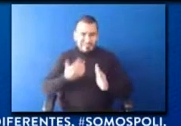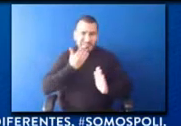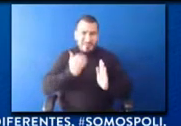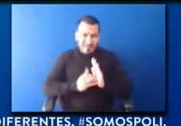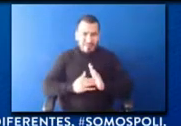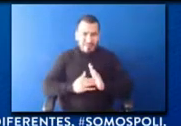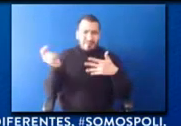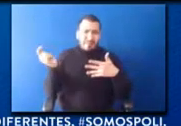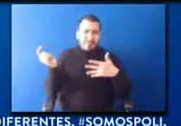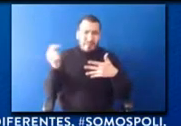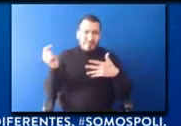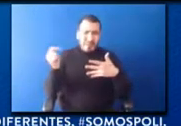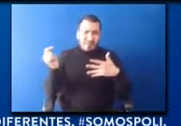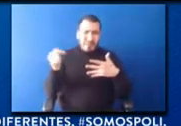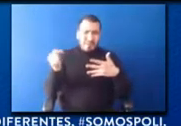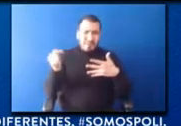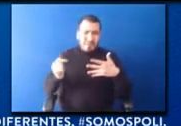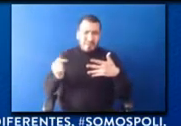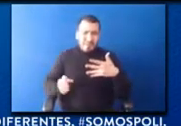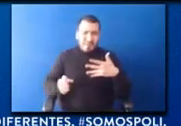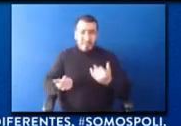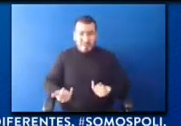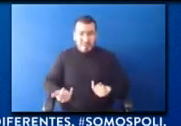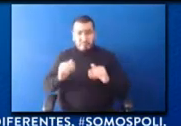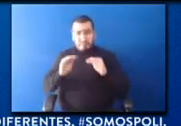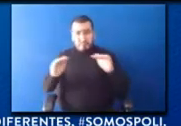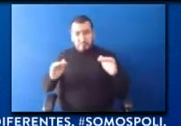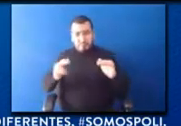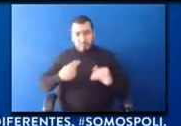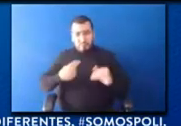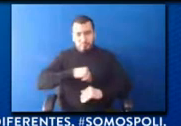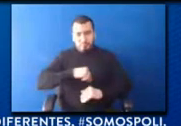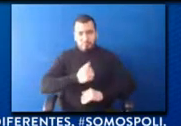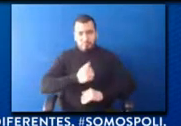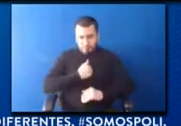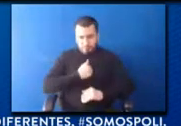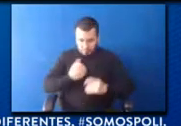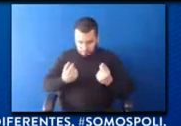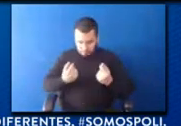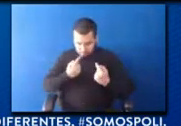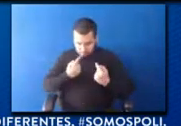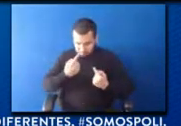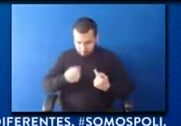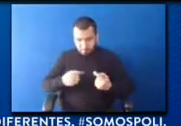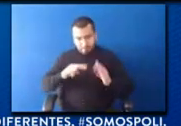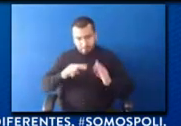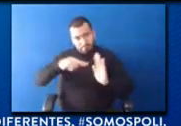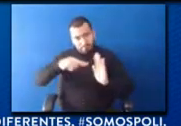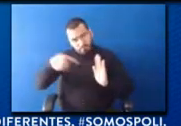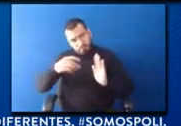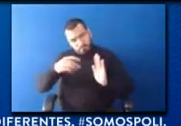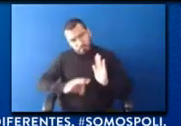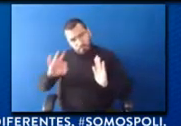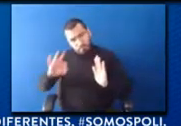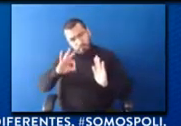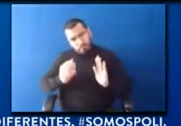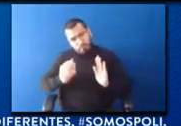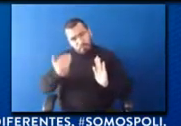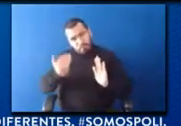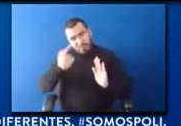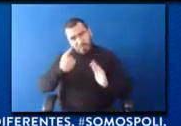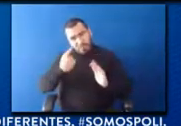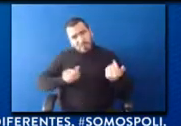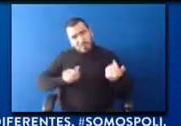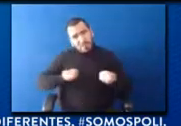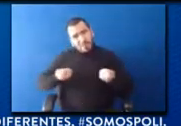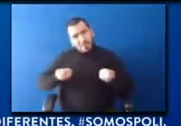responsabilidad nuestra como supervisores es decirles a ustedes que hoy hay una tecnología habilitante, que la regulación lo permite y que las